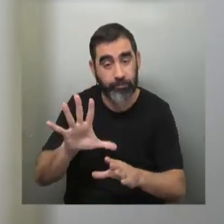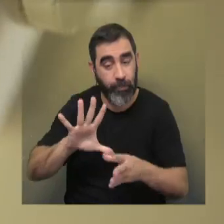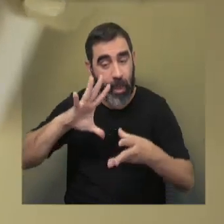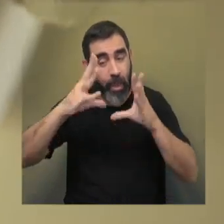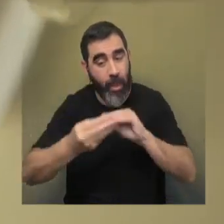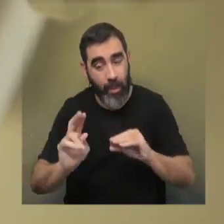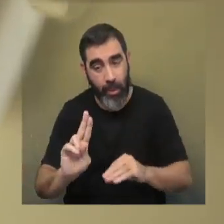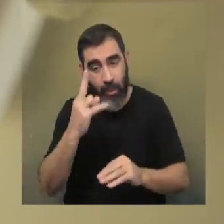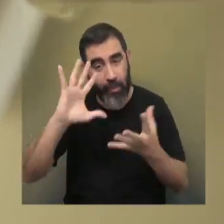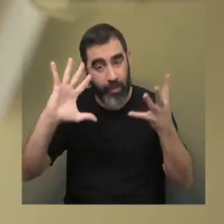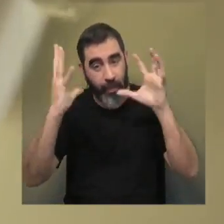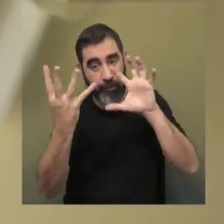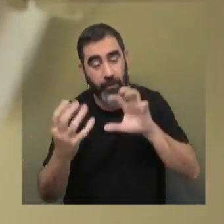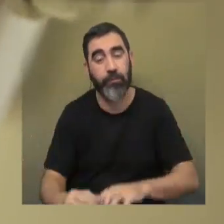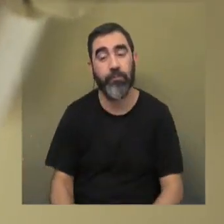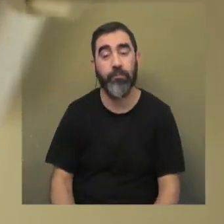clima.